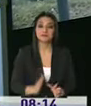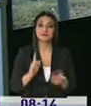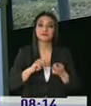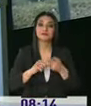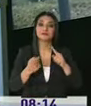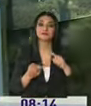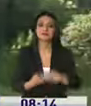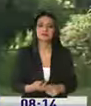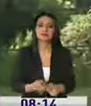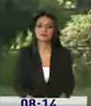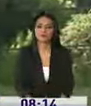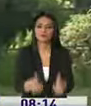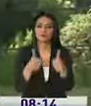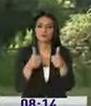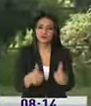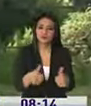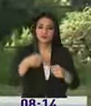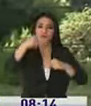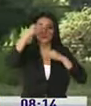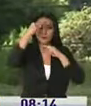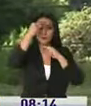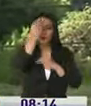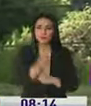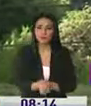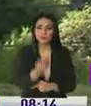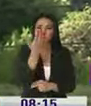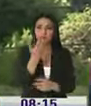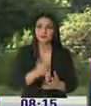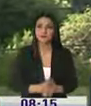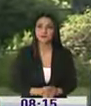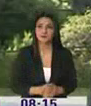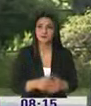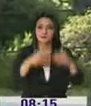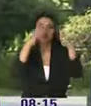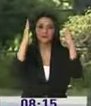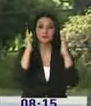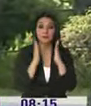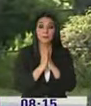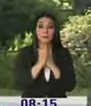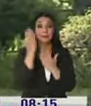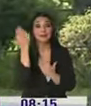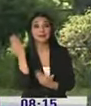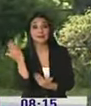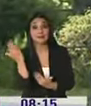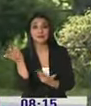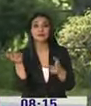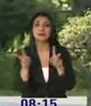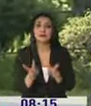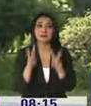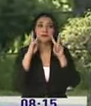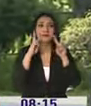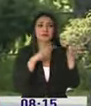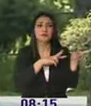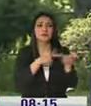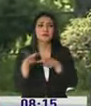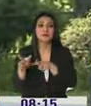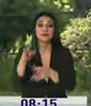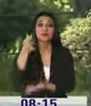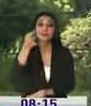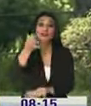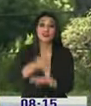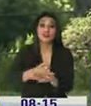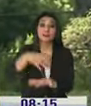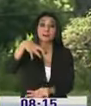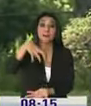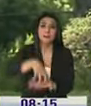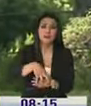televidentes, excelente día para todos. Así es, mi Robert, no solo del Panecillo, desde aquí también se ve esplendoroso el Cotopaxi, un